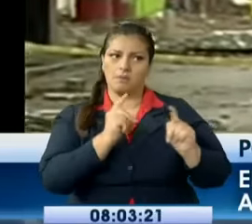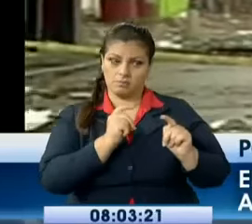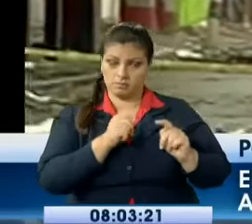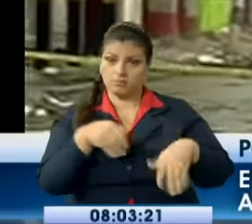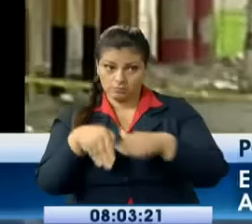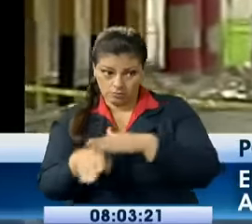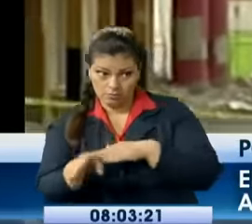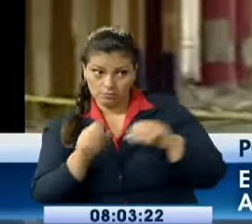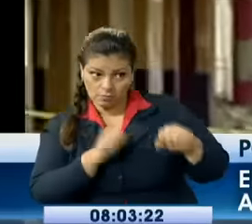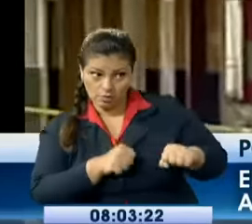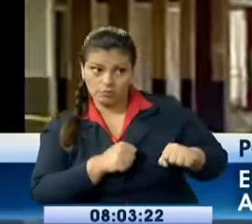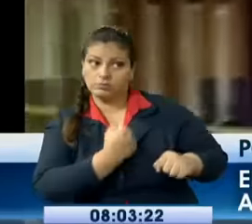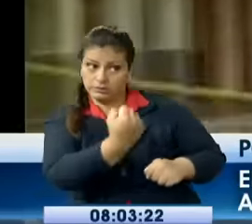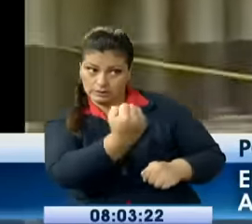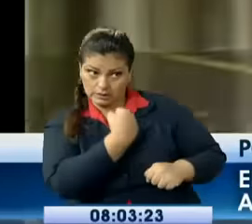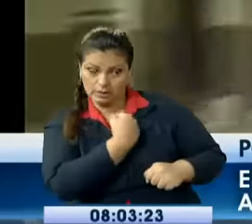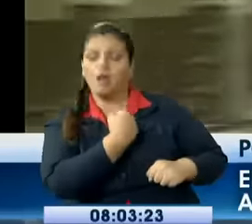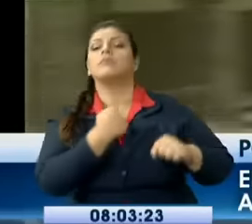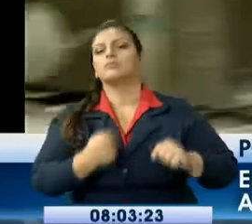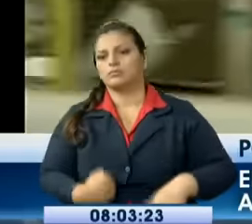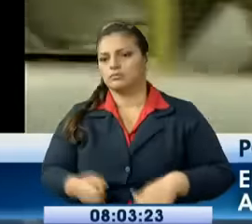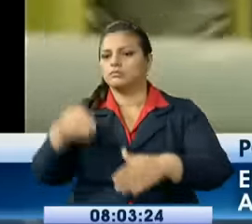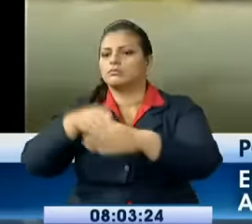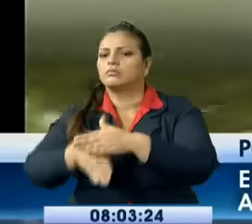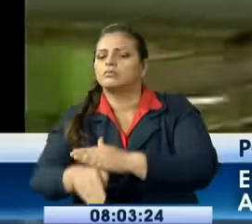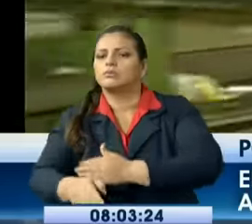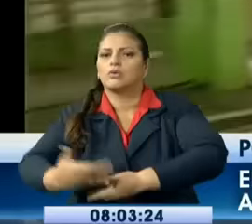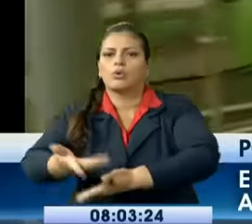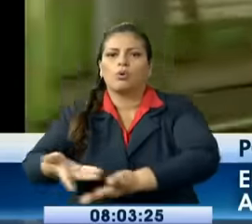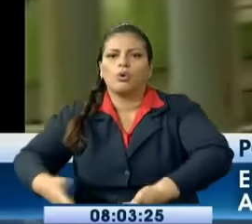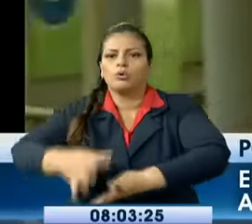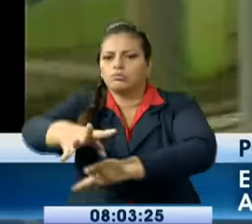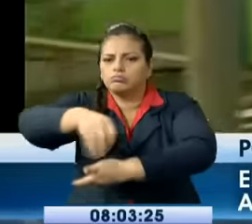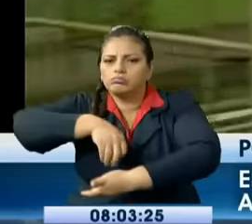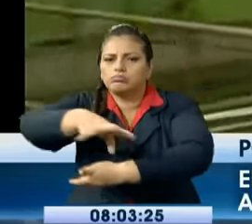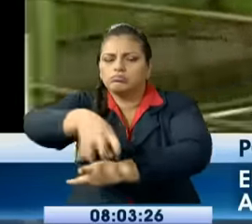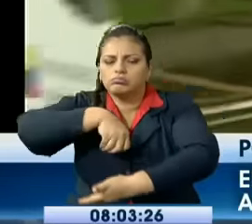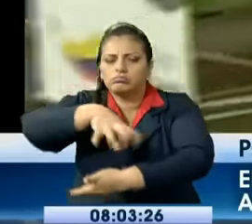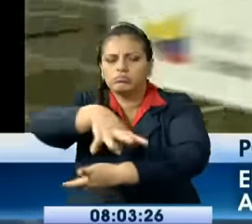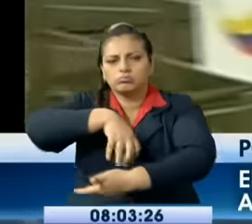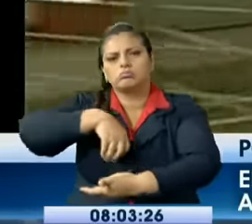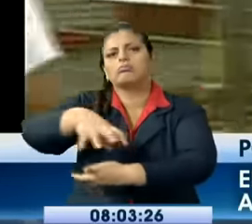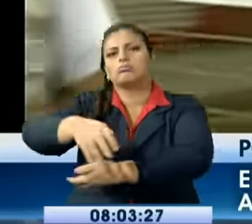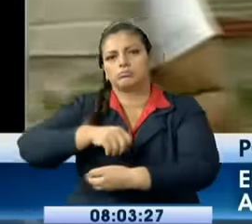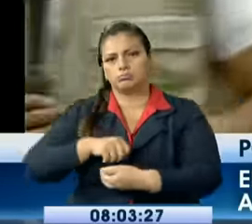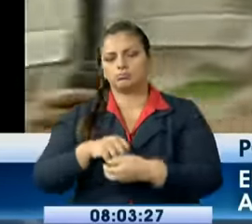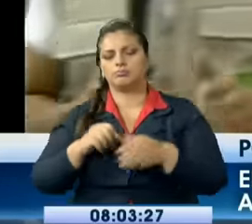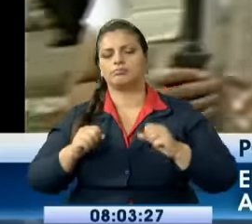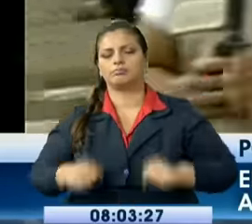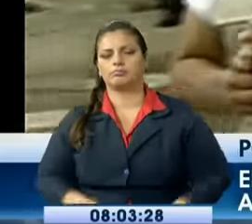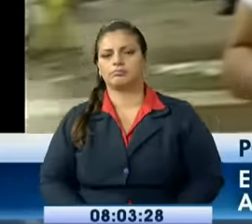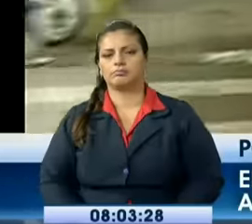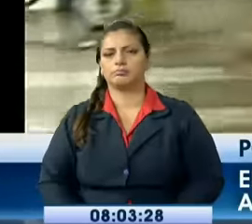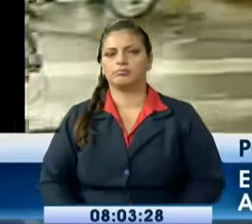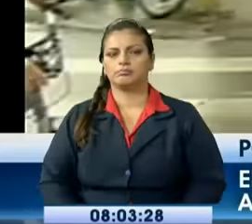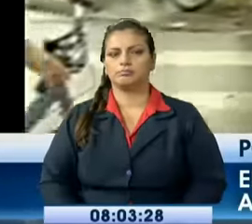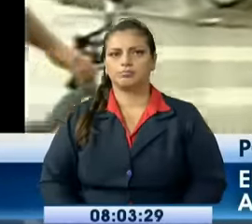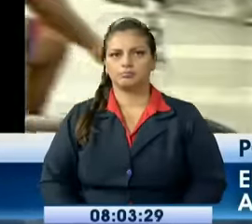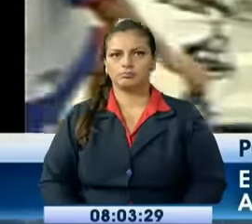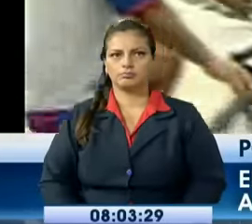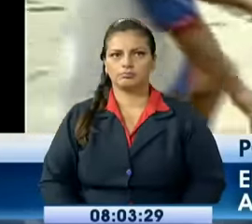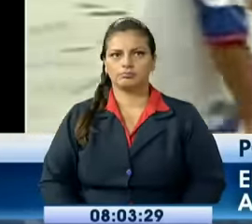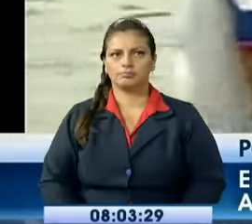la situación en la que se encuentran también sus pertenencias dentro de los domicilios de los departamentos. Y por acá, ya como ustedes pueden